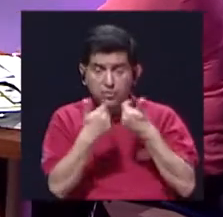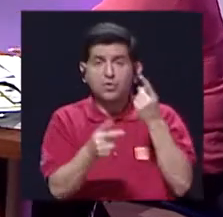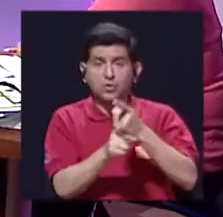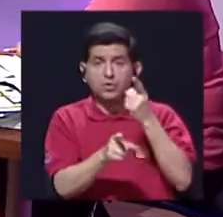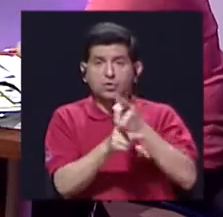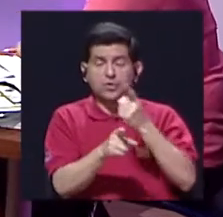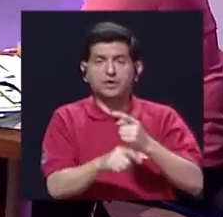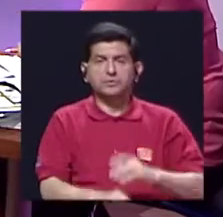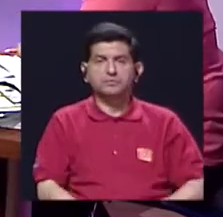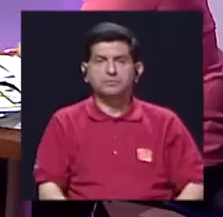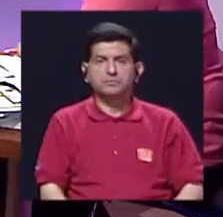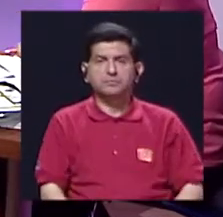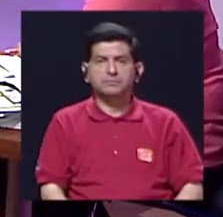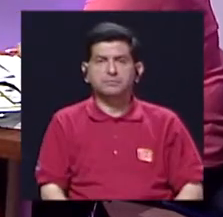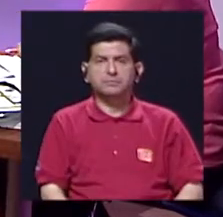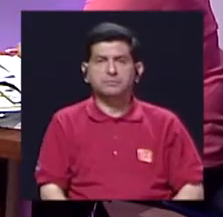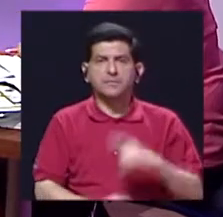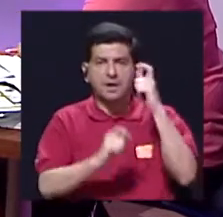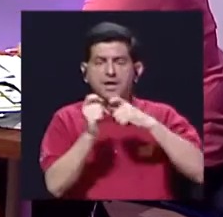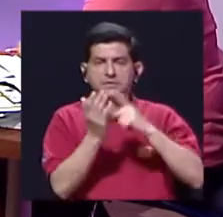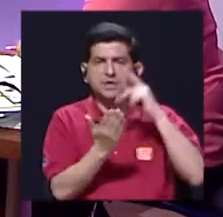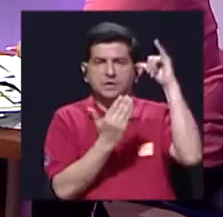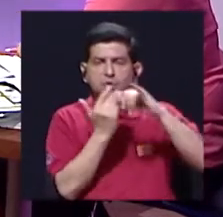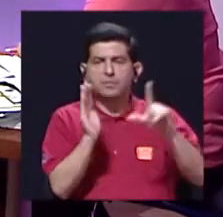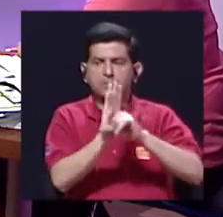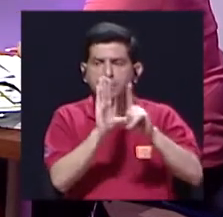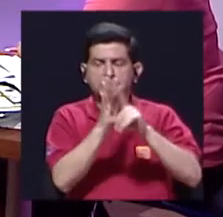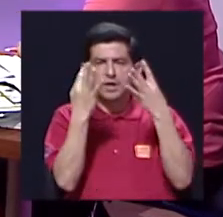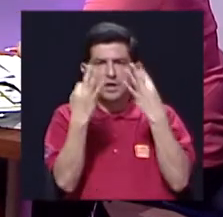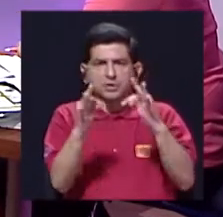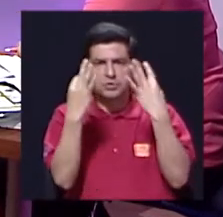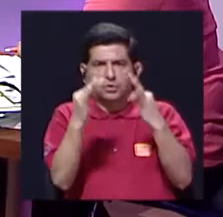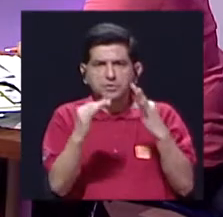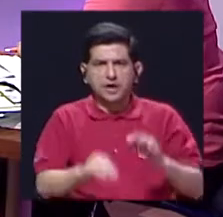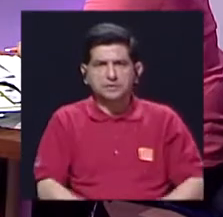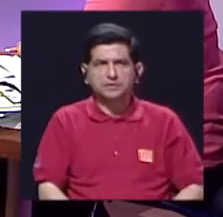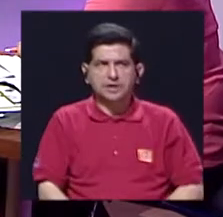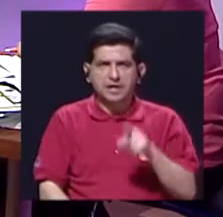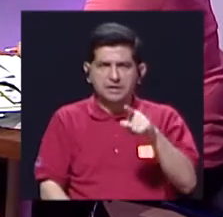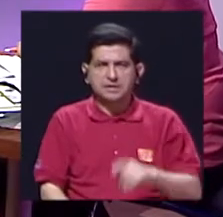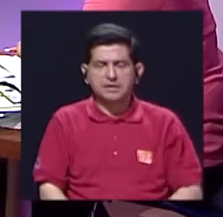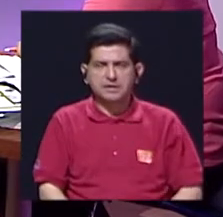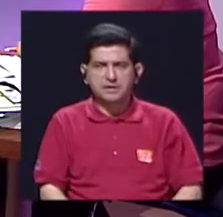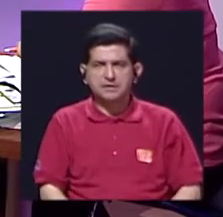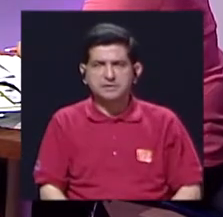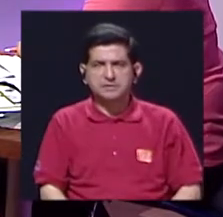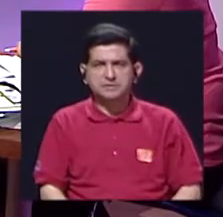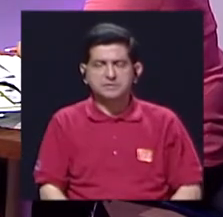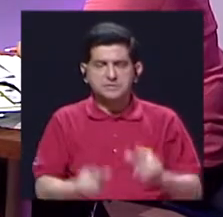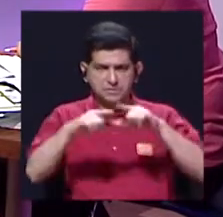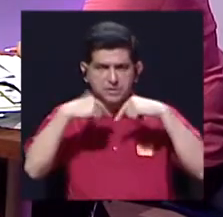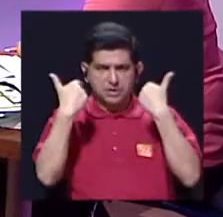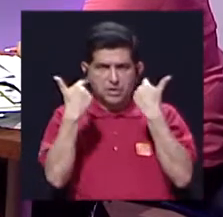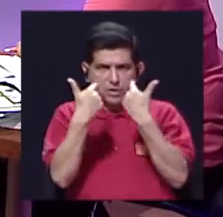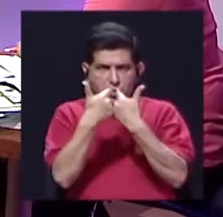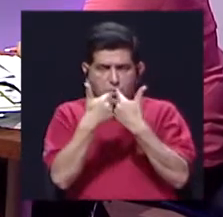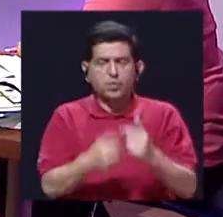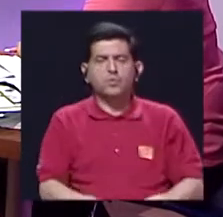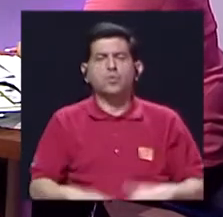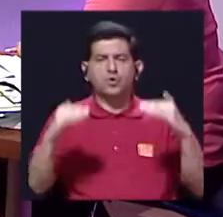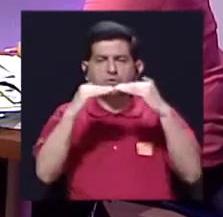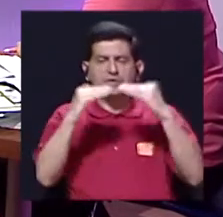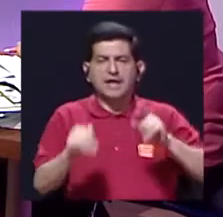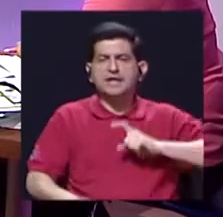El comité. Precisamente este proyecto de ley lo que busca es que el consejo de equidad de género sí